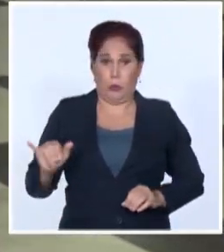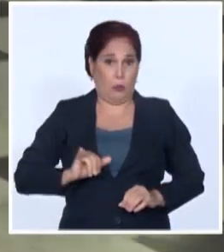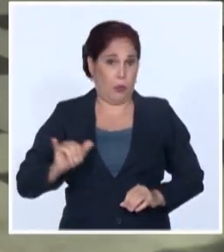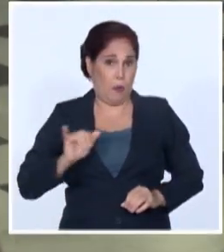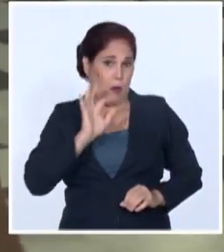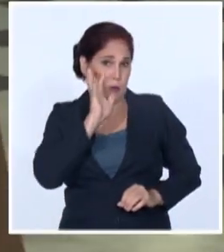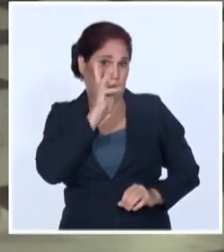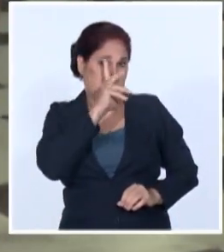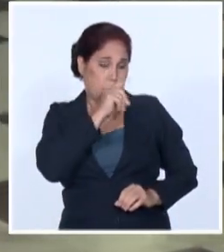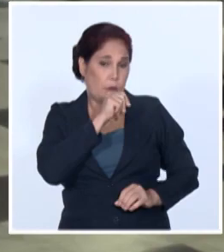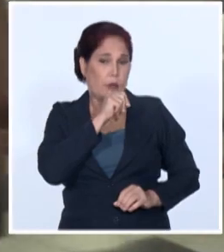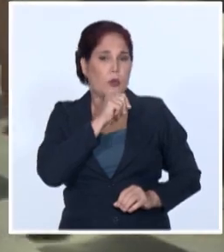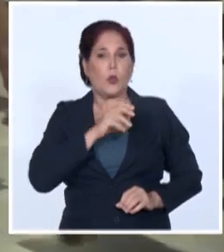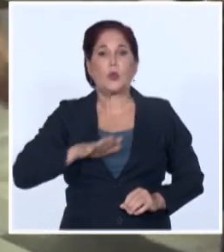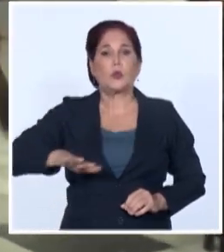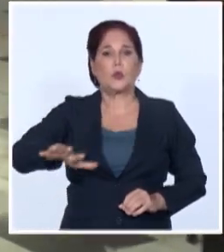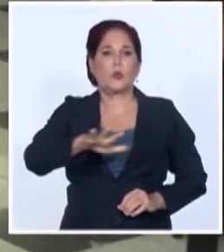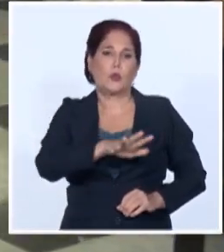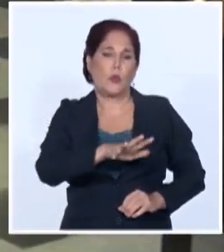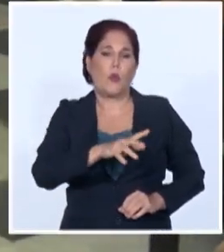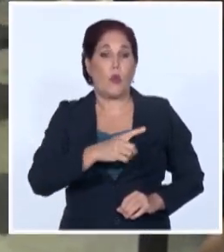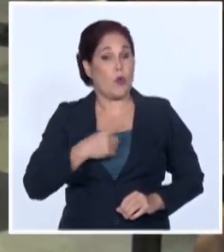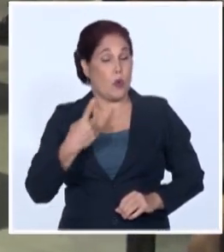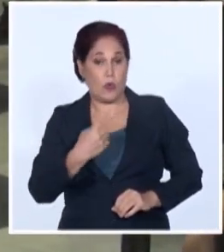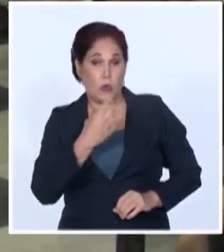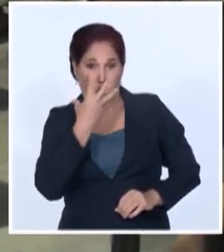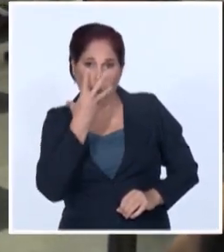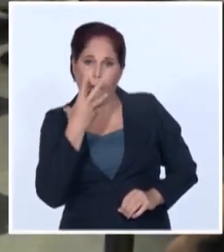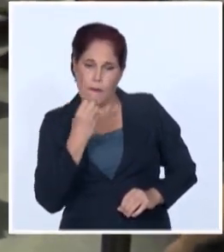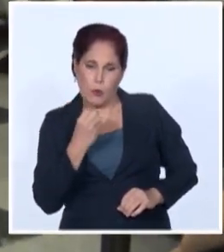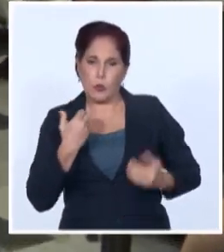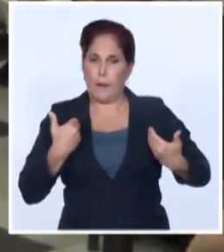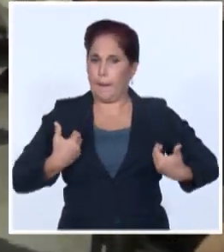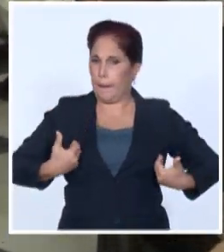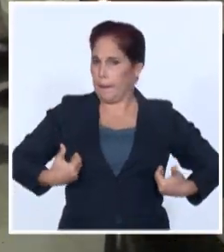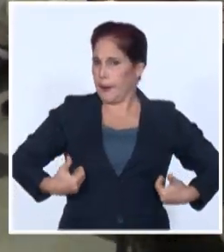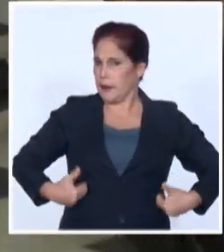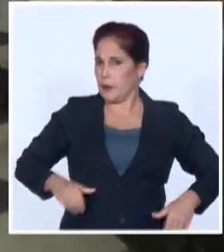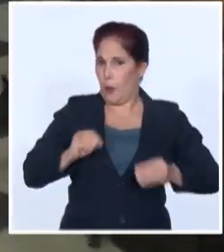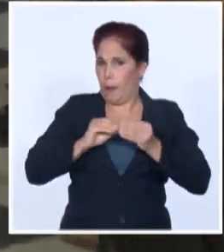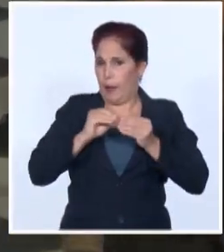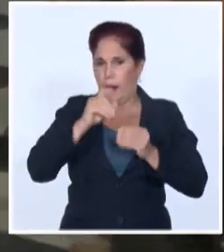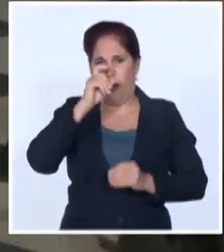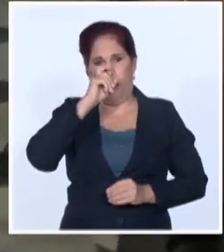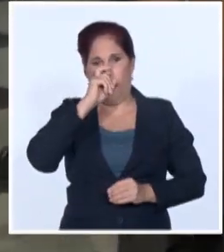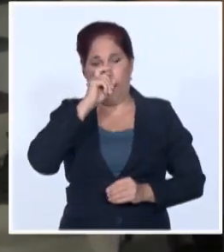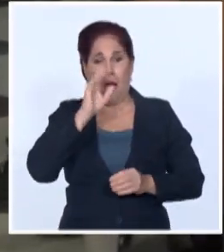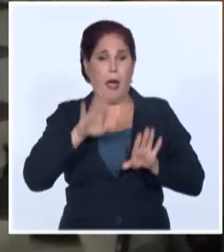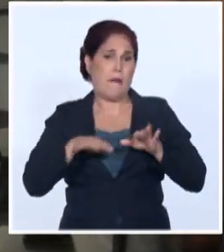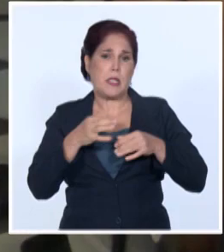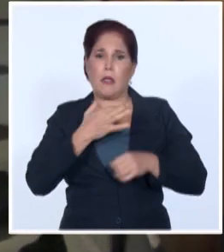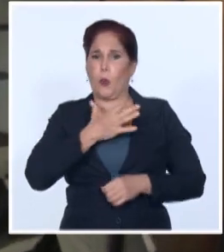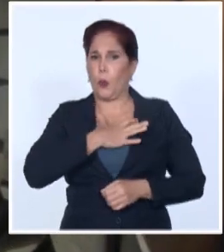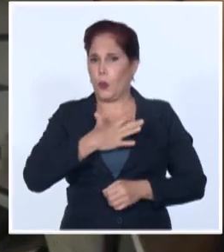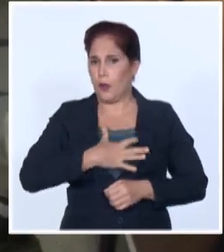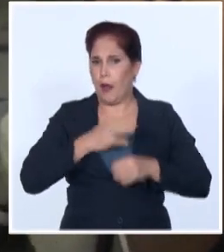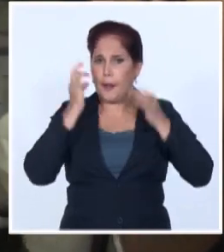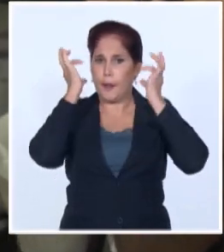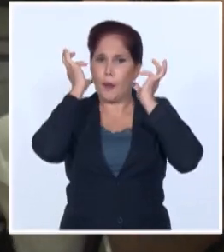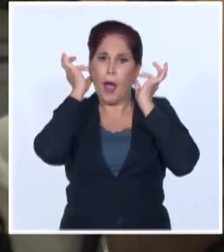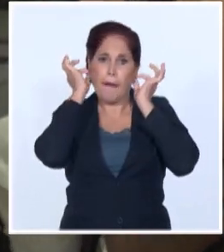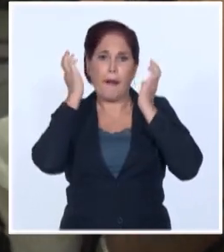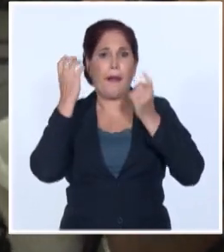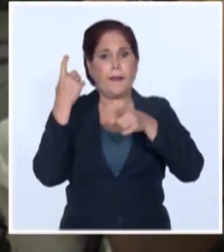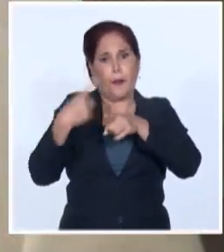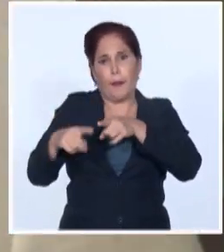va trabajada o enriquecida, mejor, con todos los accesorios que siempre trabajamos el coco. Unos